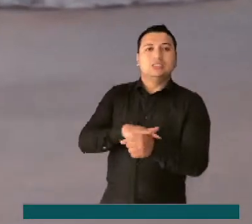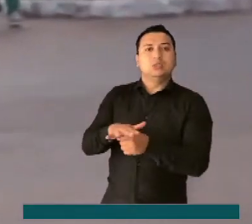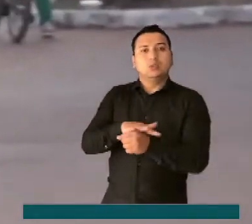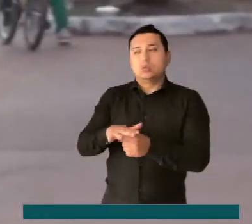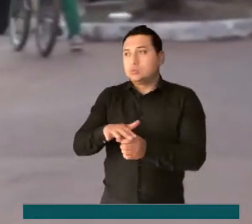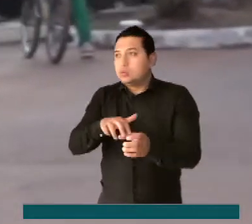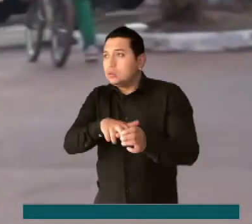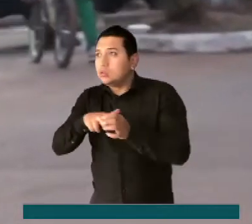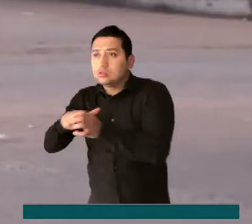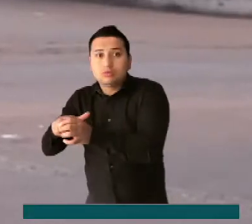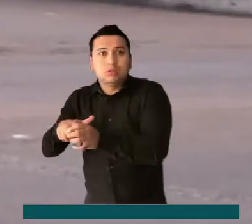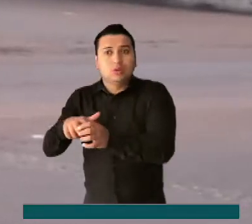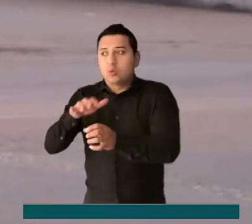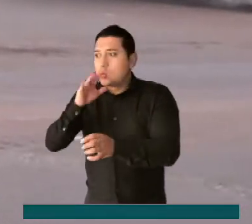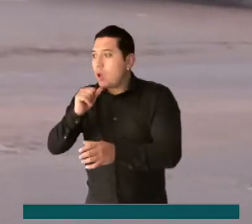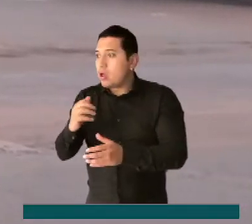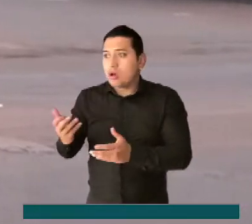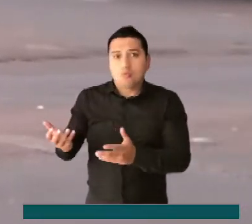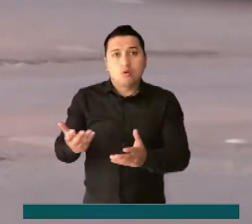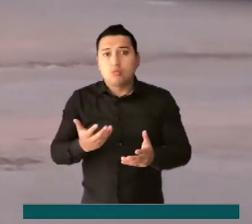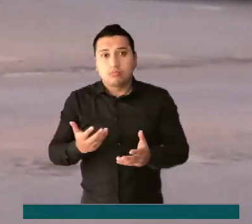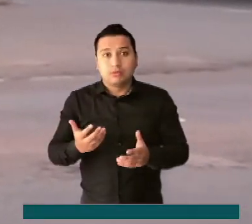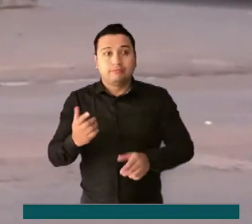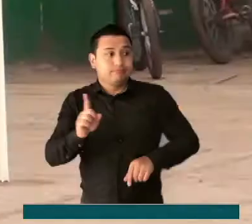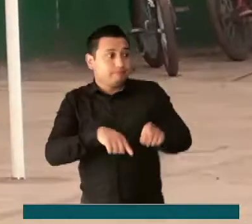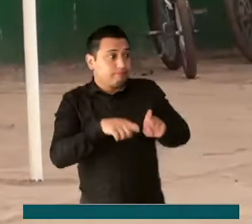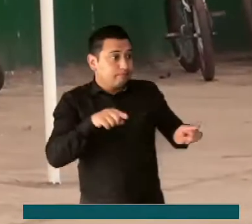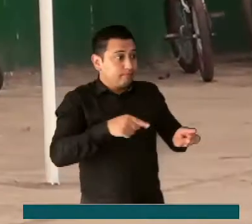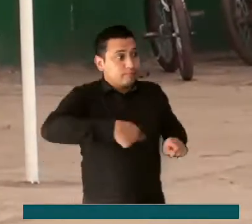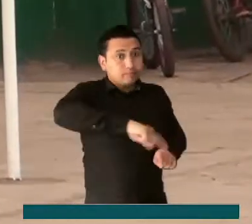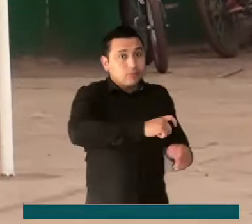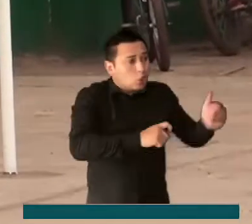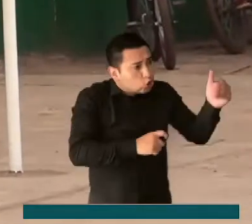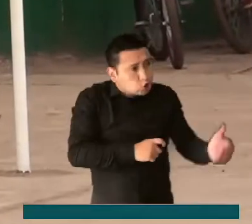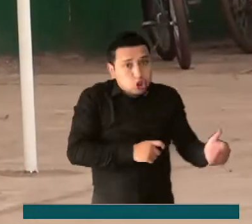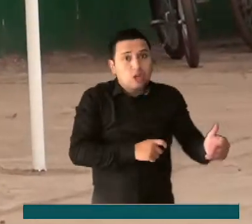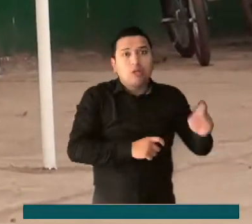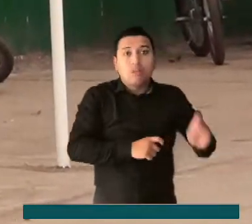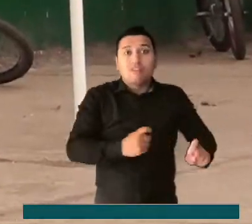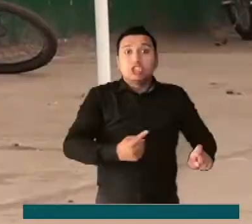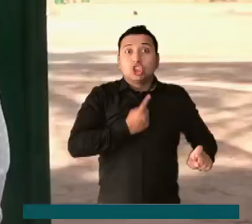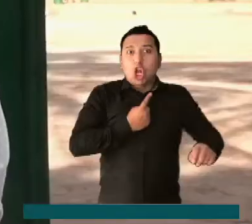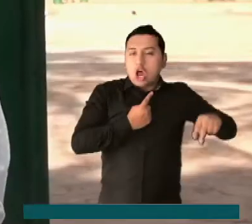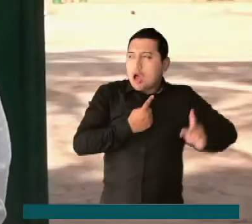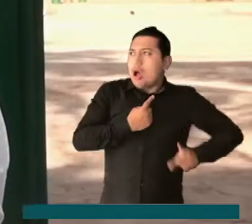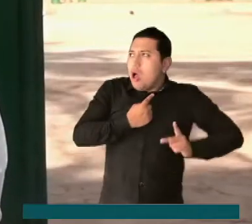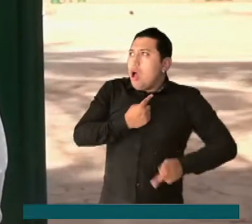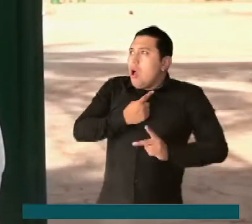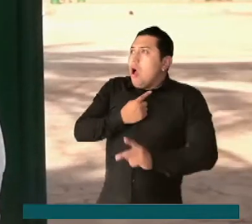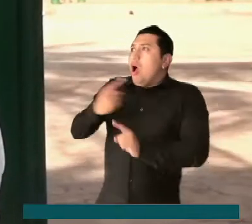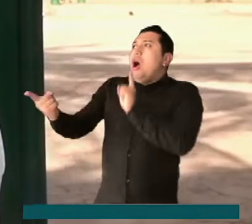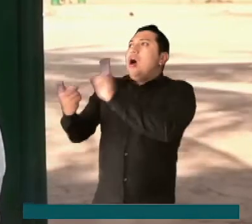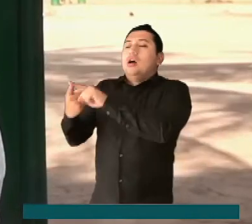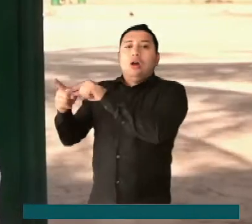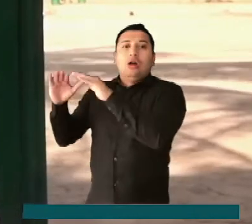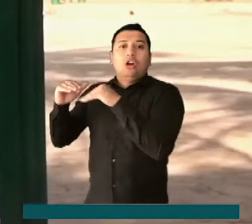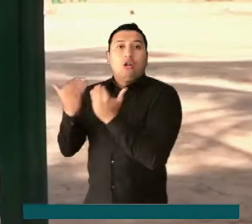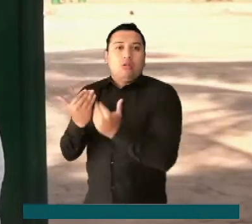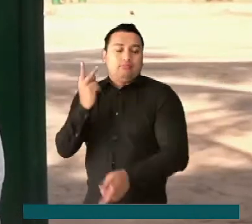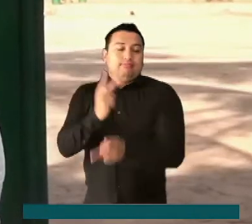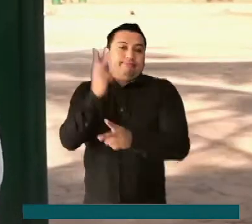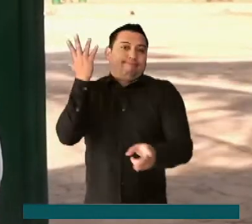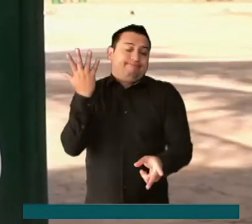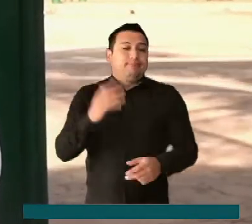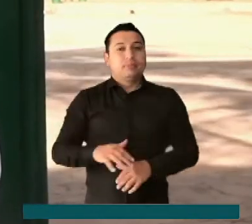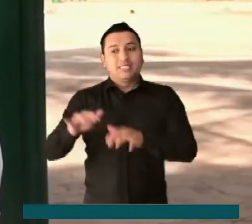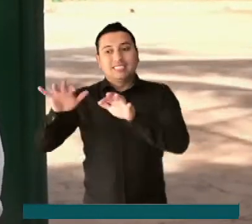genera alarma, considerando que algunos pequeños deben desplazarse solos para llegar a las escuelas. Secretaría de Educación Departamental informó que se espera que